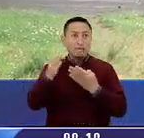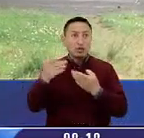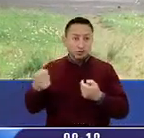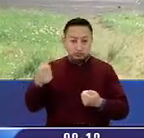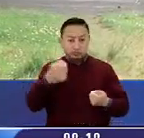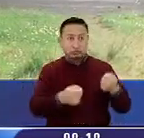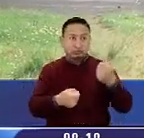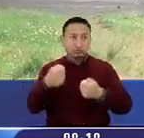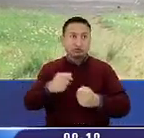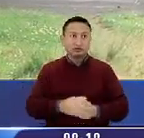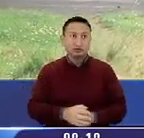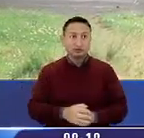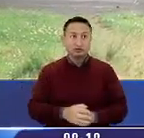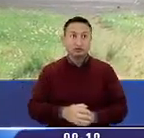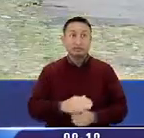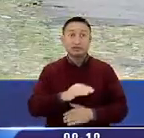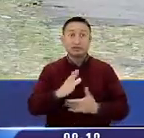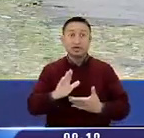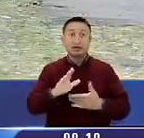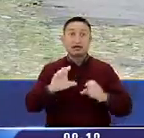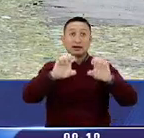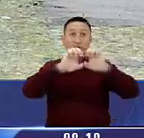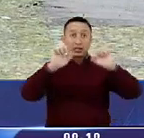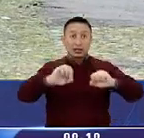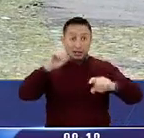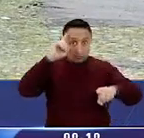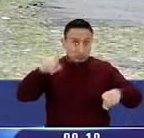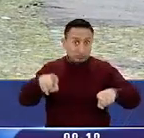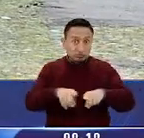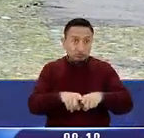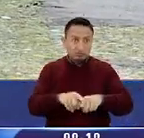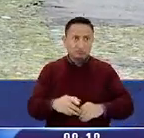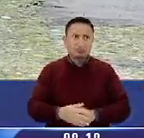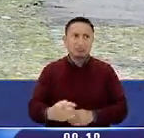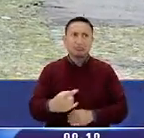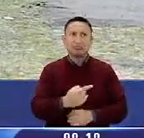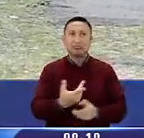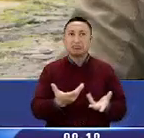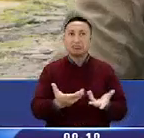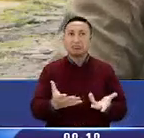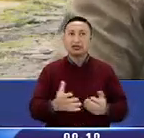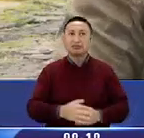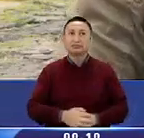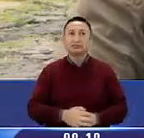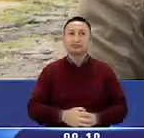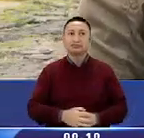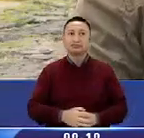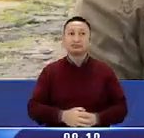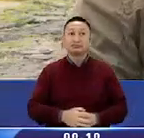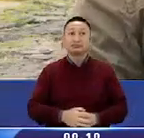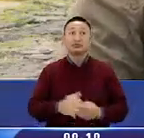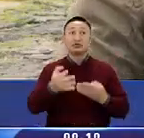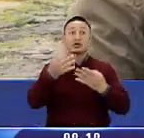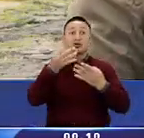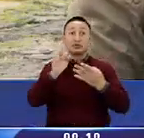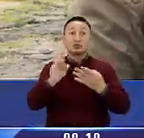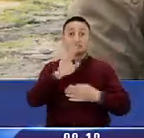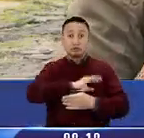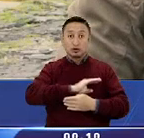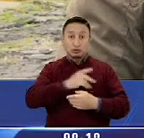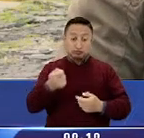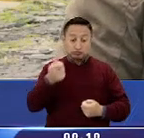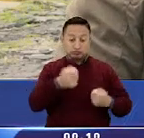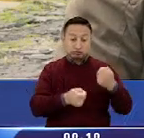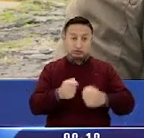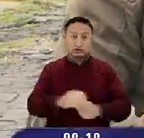pero aún no han podido concretar con las empresas metropolitanas la obra definitiva. Presupuestos participativos que tiene el municipio, pero no